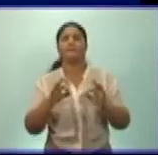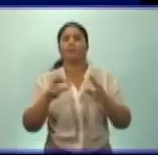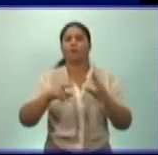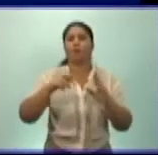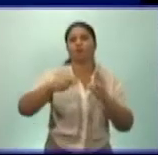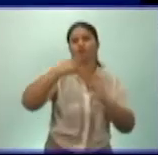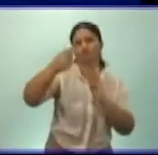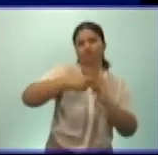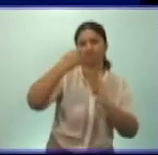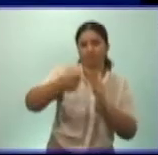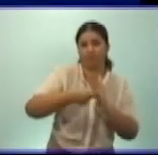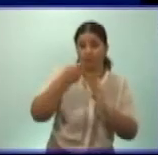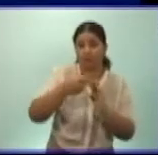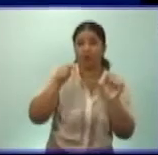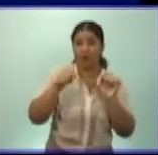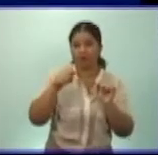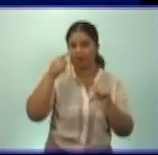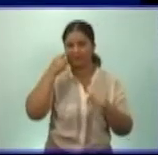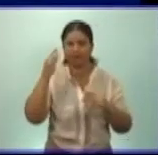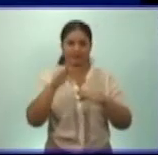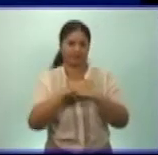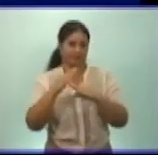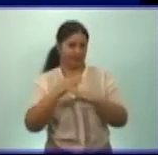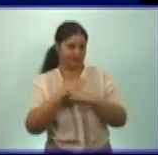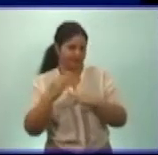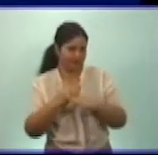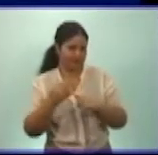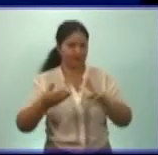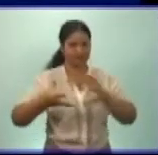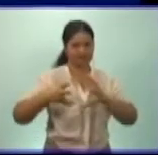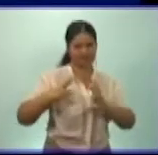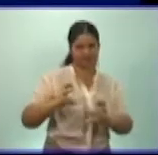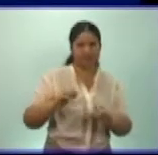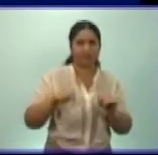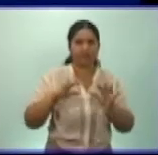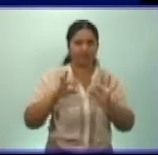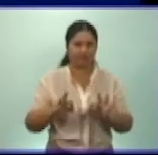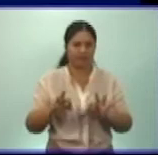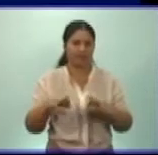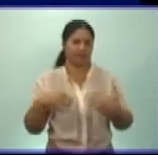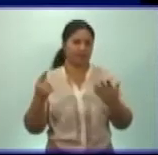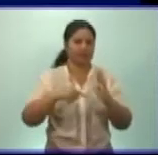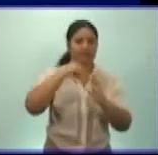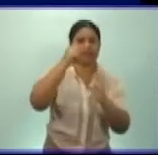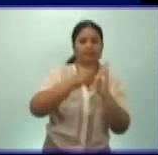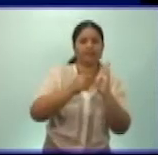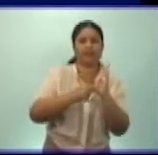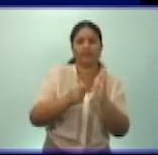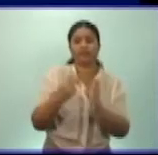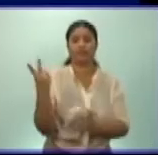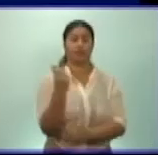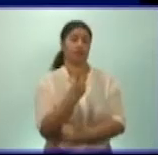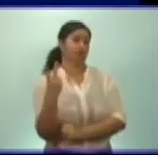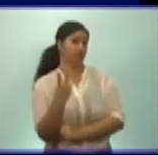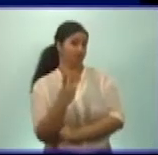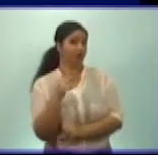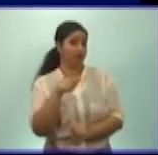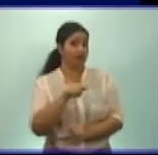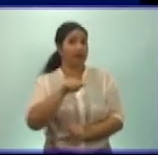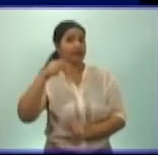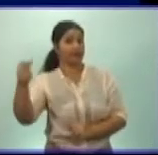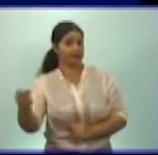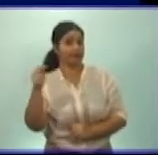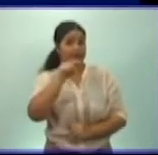y comedias se destacan el ingenio y la comicidad, y en ellas ha dibujado